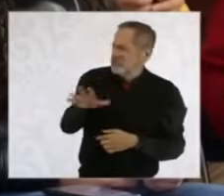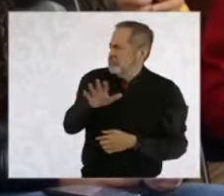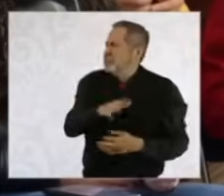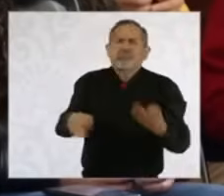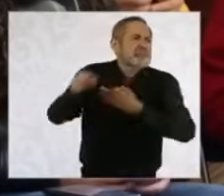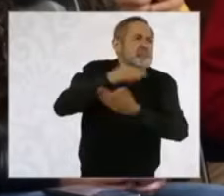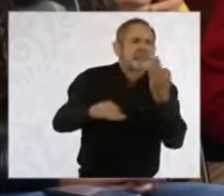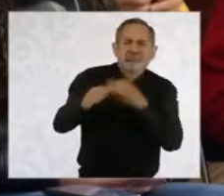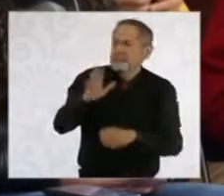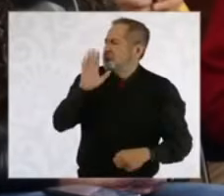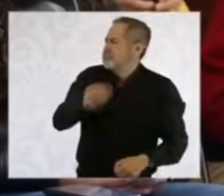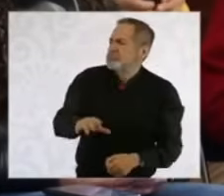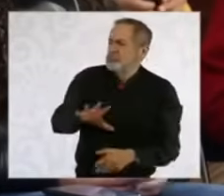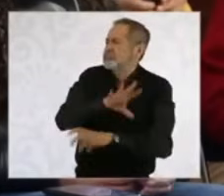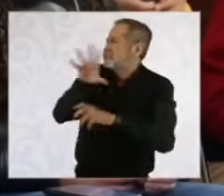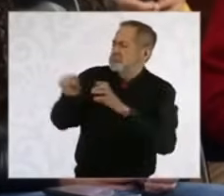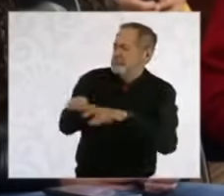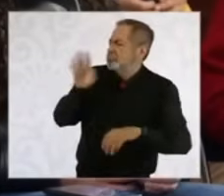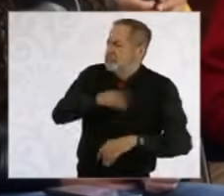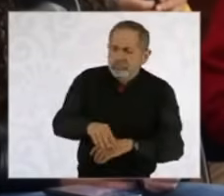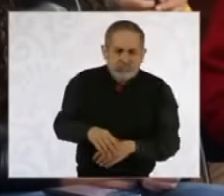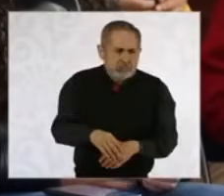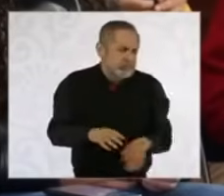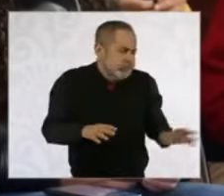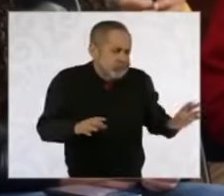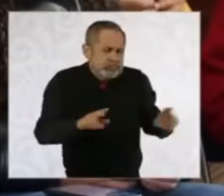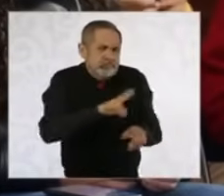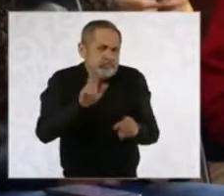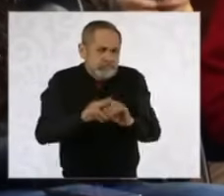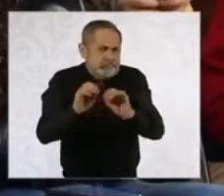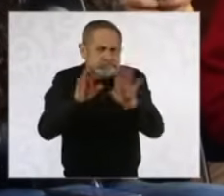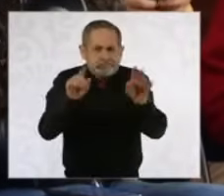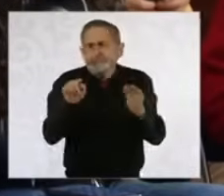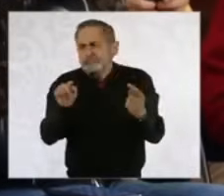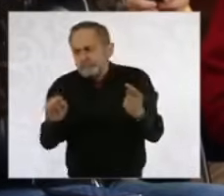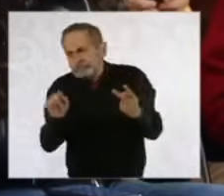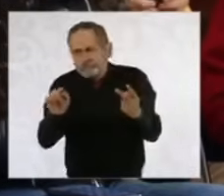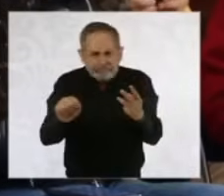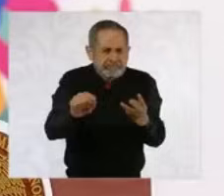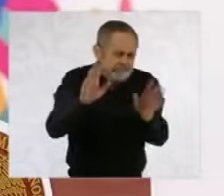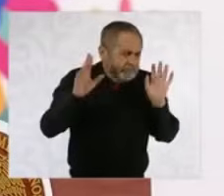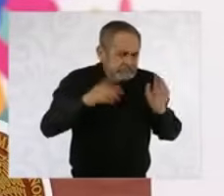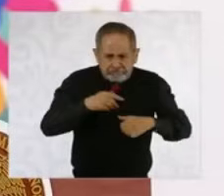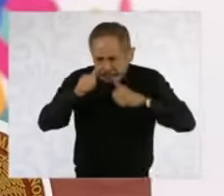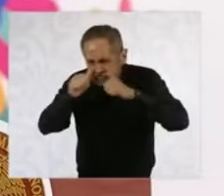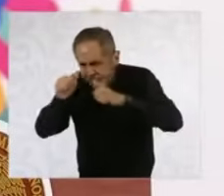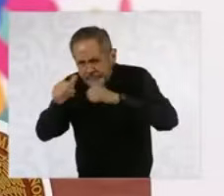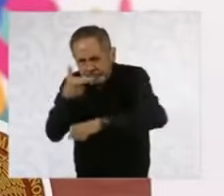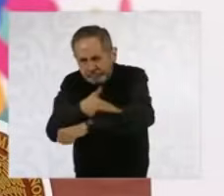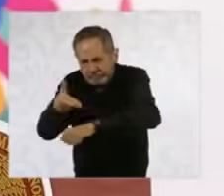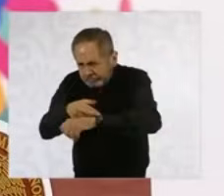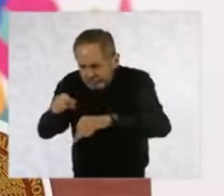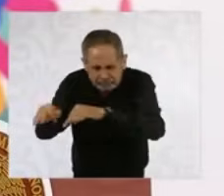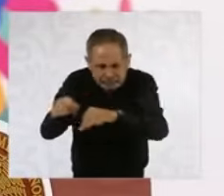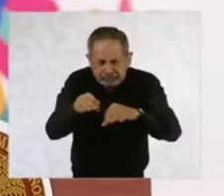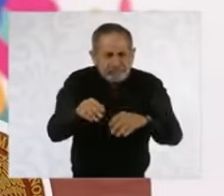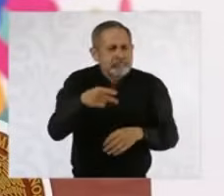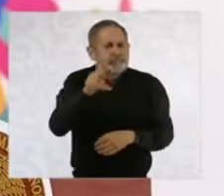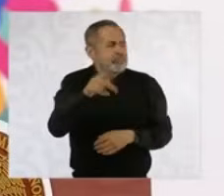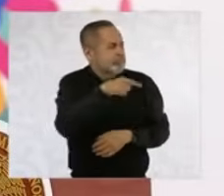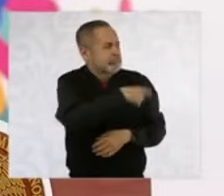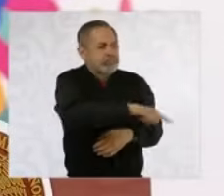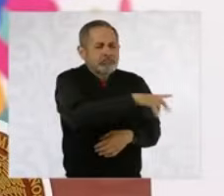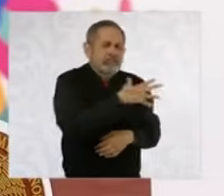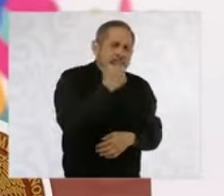¿no? Hay algunos puntos que obviamente se tienen que atender y que, bueno, usted lo ha mencionado, que con los gabinetes de seguridad se está trabajando en estos temas, pero quieren crear